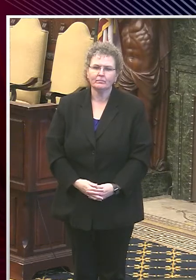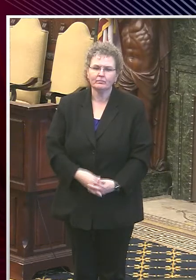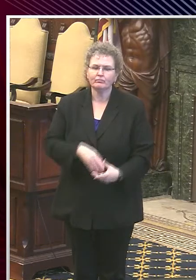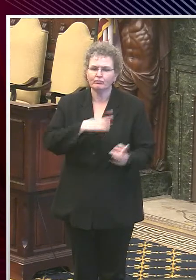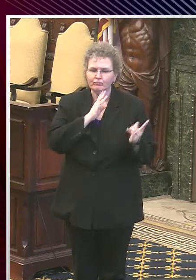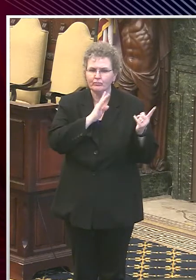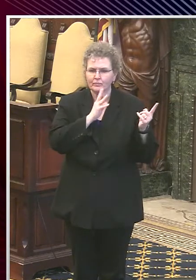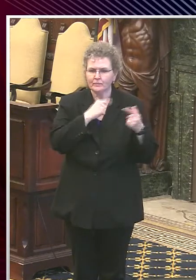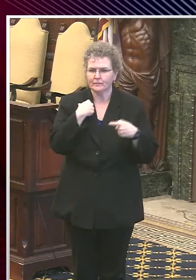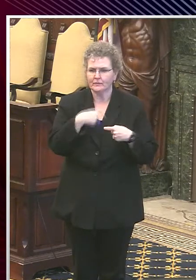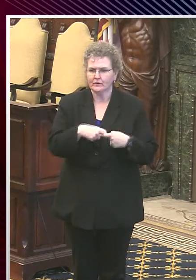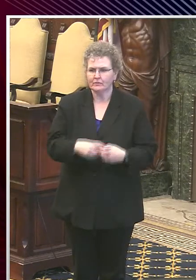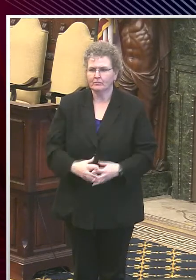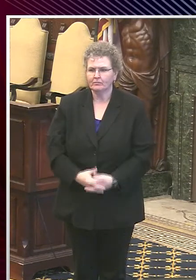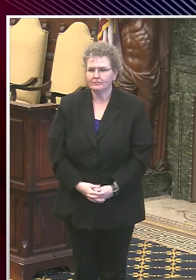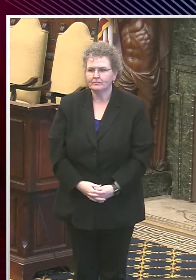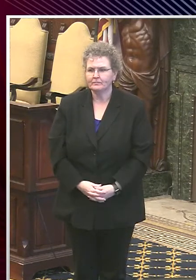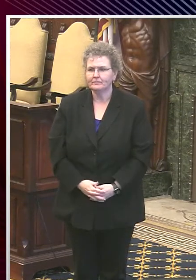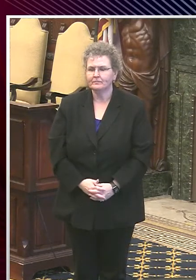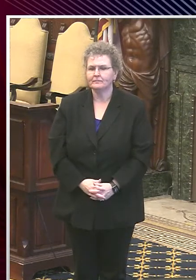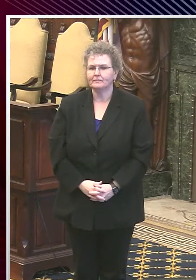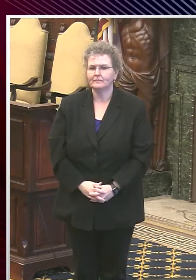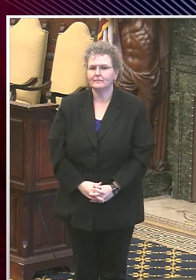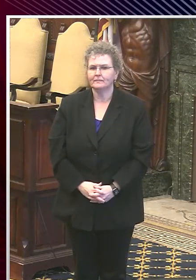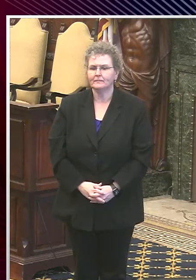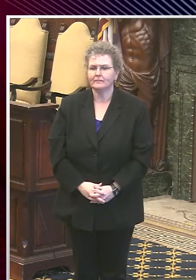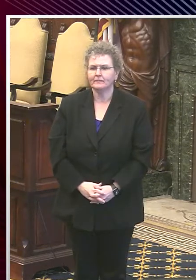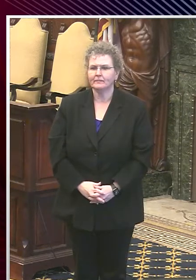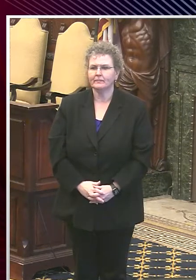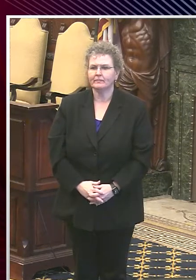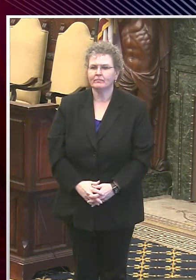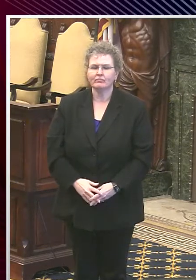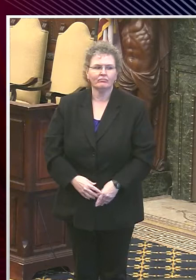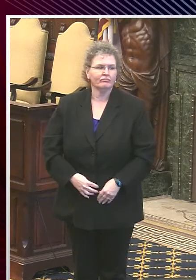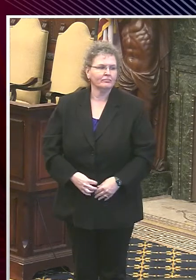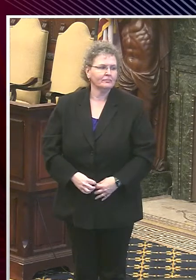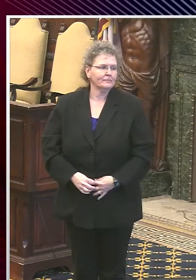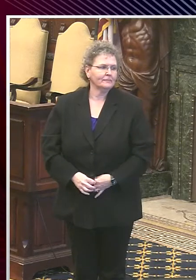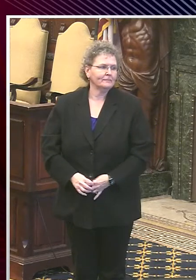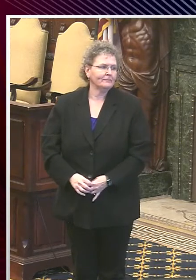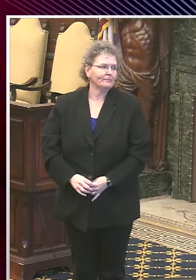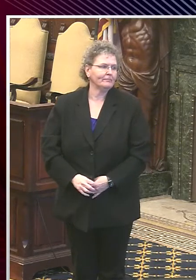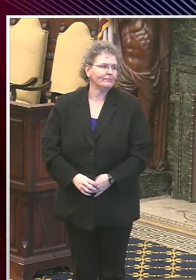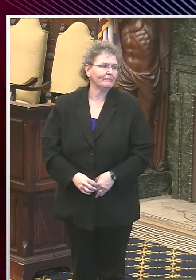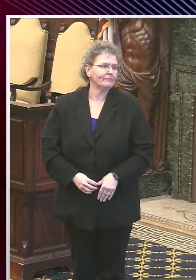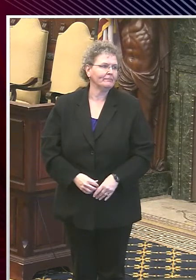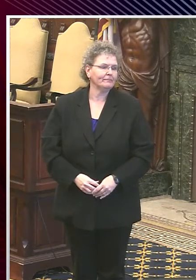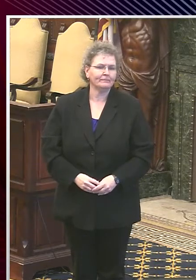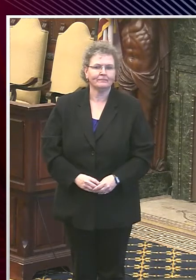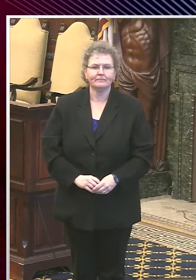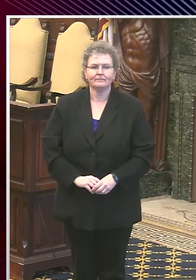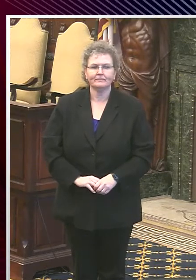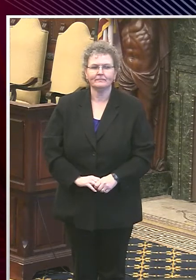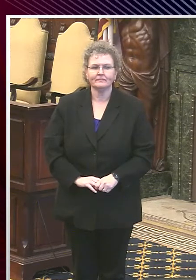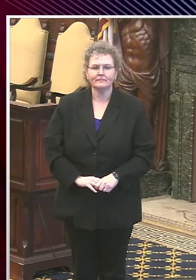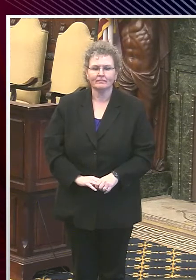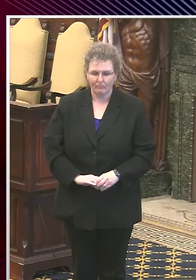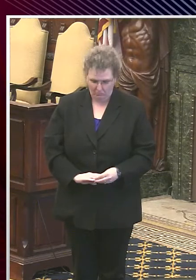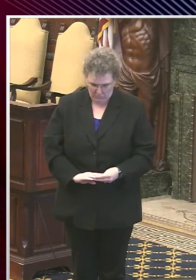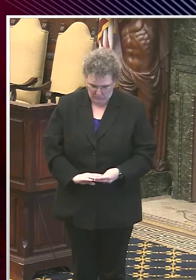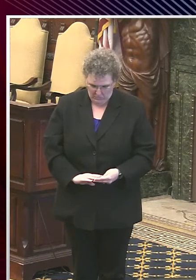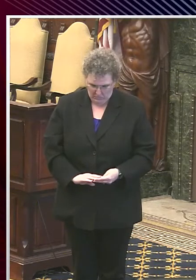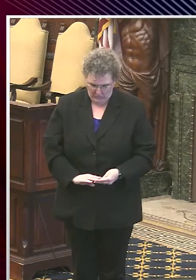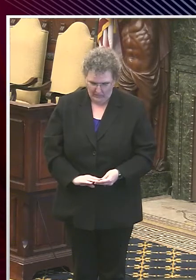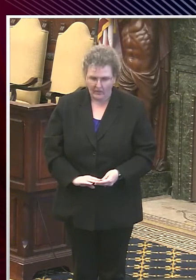los agentes que están atendiendo a las necesidades de las personas bilingües, específicamente a las que hablan español, pero que el proceso para